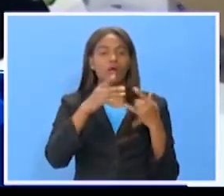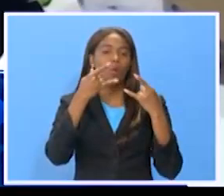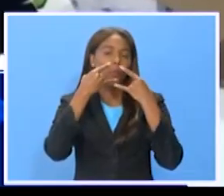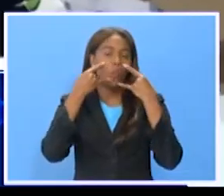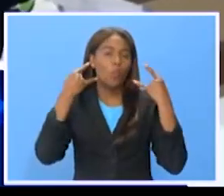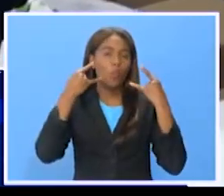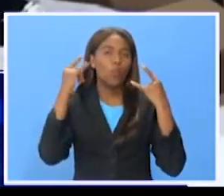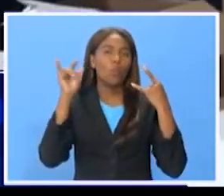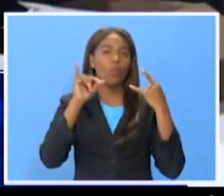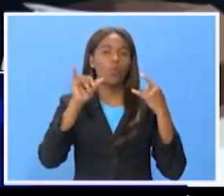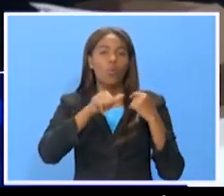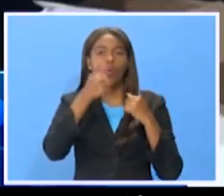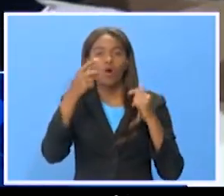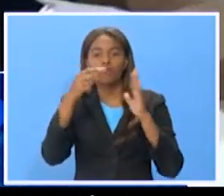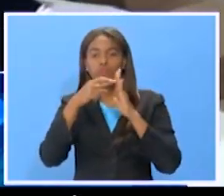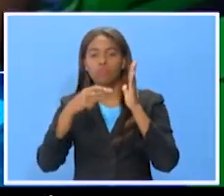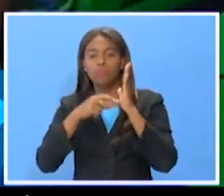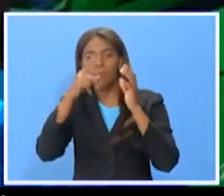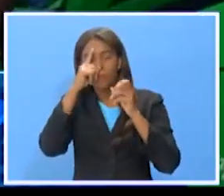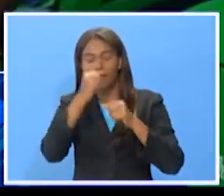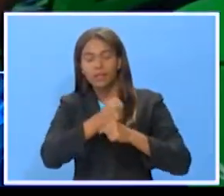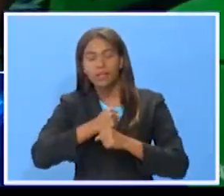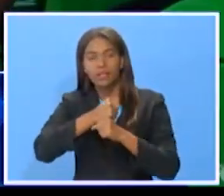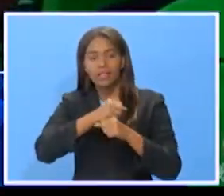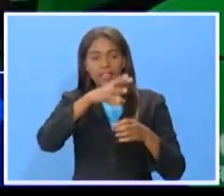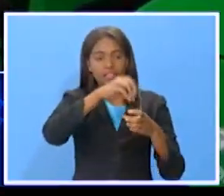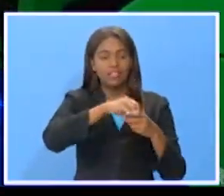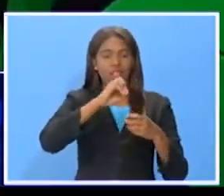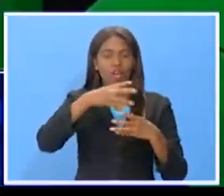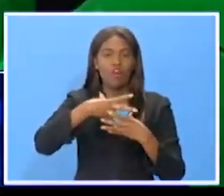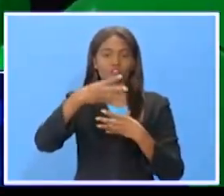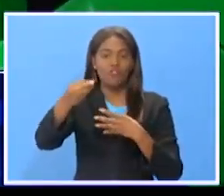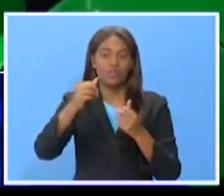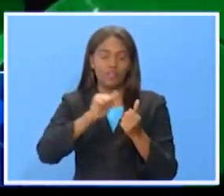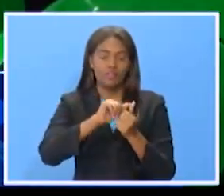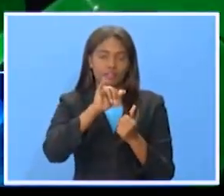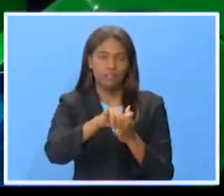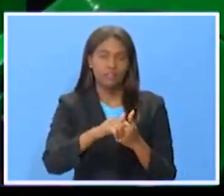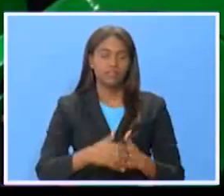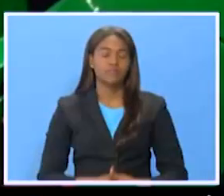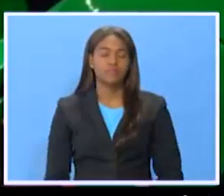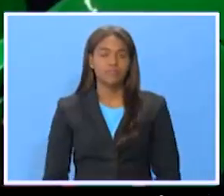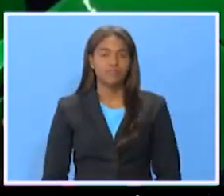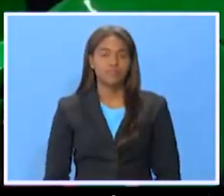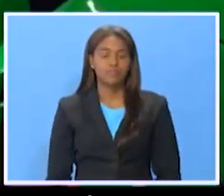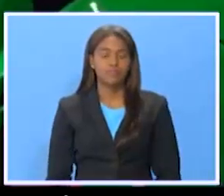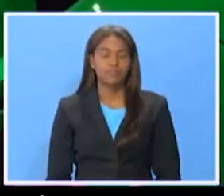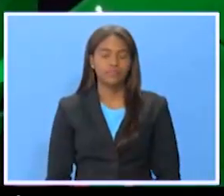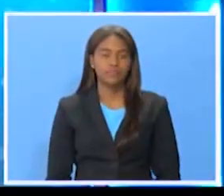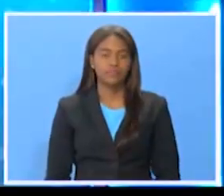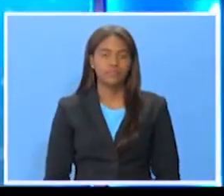tomaba otras medidas de bioseguridad tanto dentro como fuera del centro de vacunación.